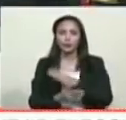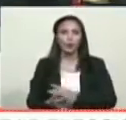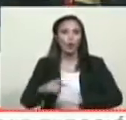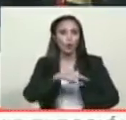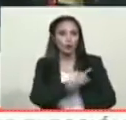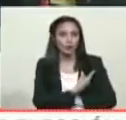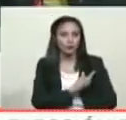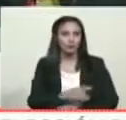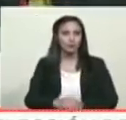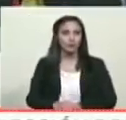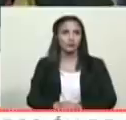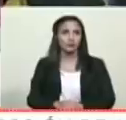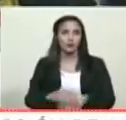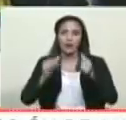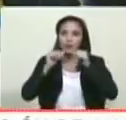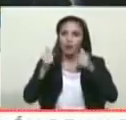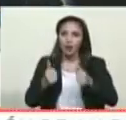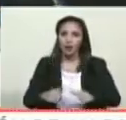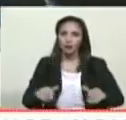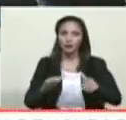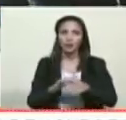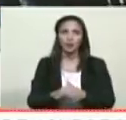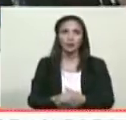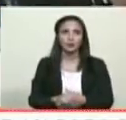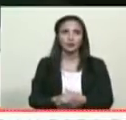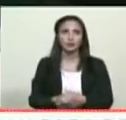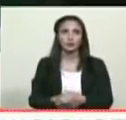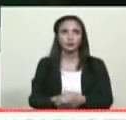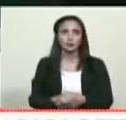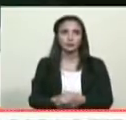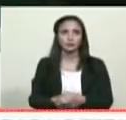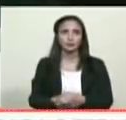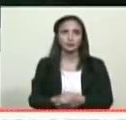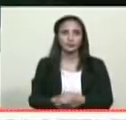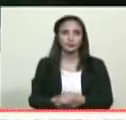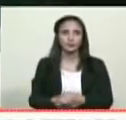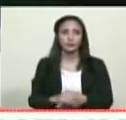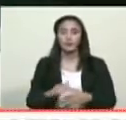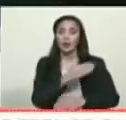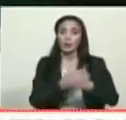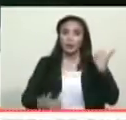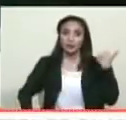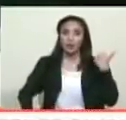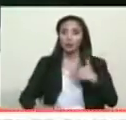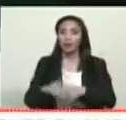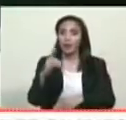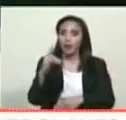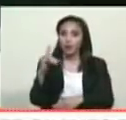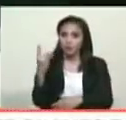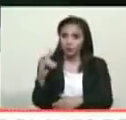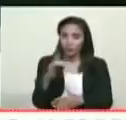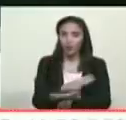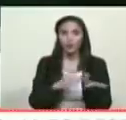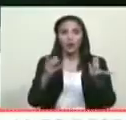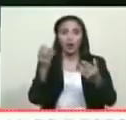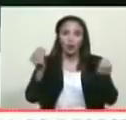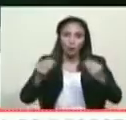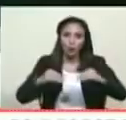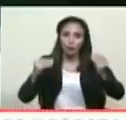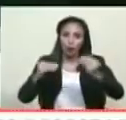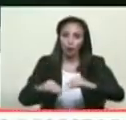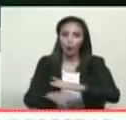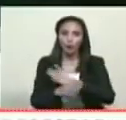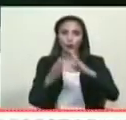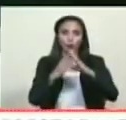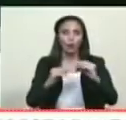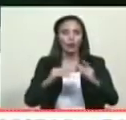entrega del doctorado honoris causa al presidente Evo Morales en concordancia con los acuerdos de la Asociación de Rectores